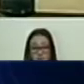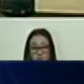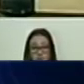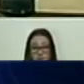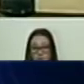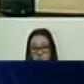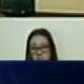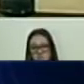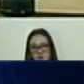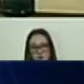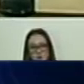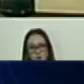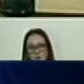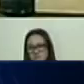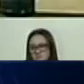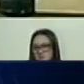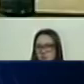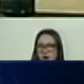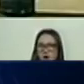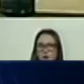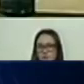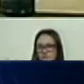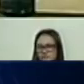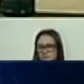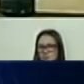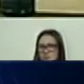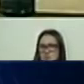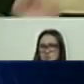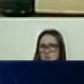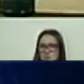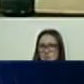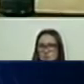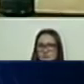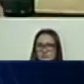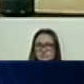está invitado, o uno se va, o uno es perseguido por ellos.